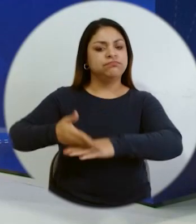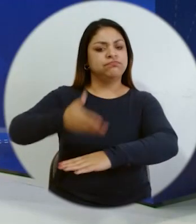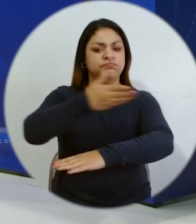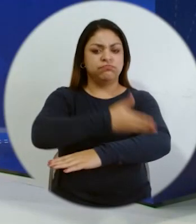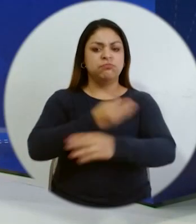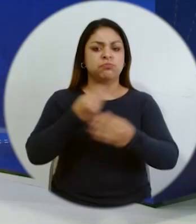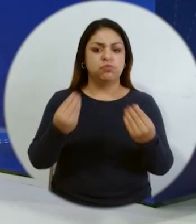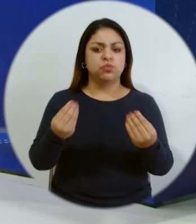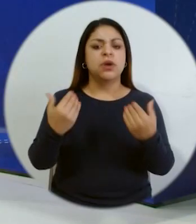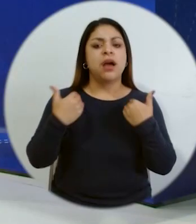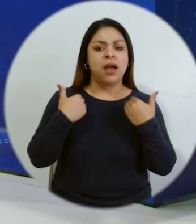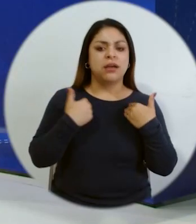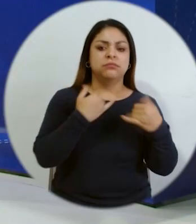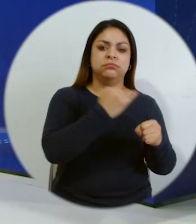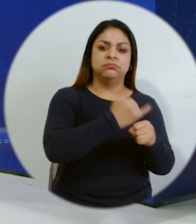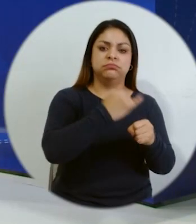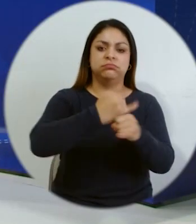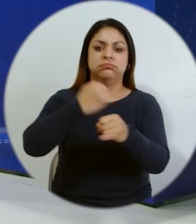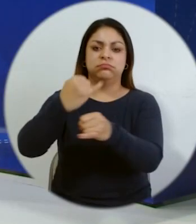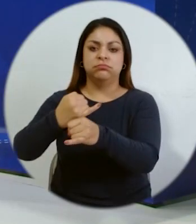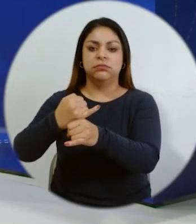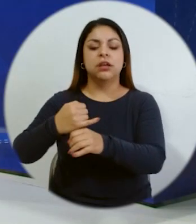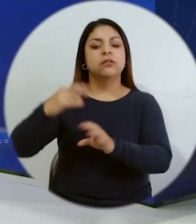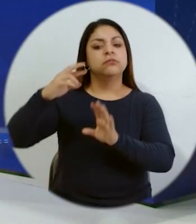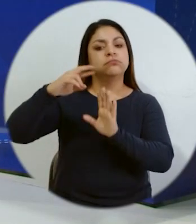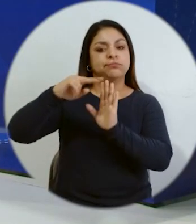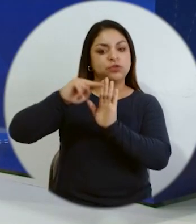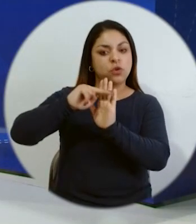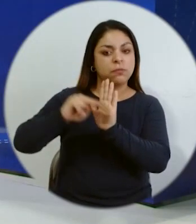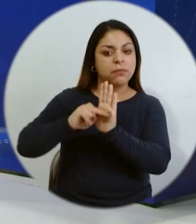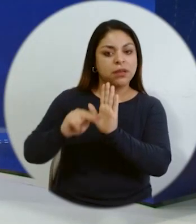Tenemos instituciones, normativas,